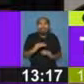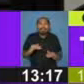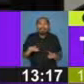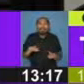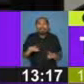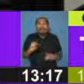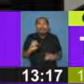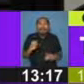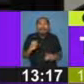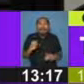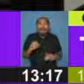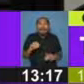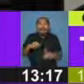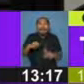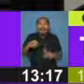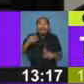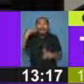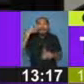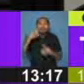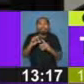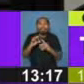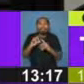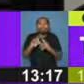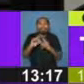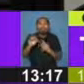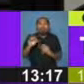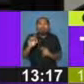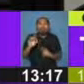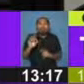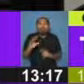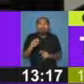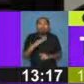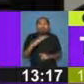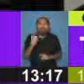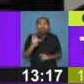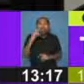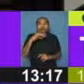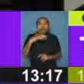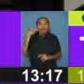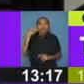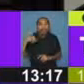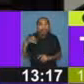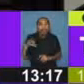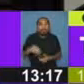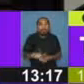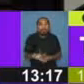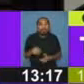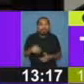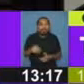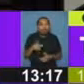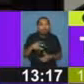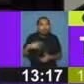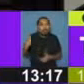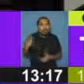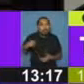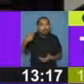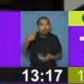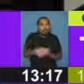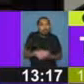detalle de muchas cosas que hemos hecho en la quiaca la verdad la la inversión hemos realizado como decía recién acá el